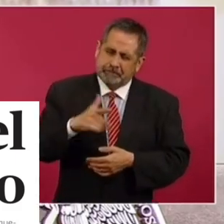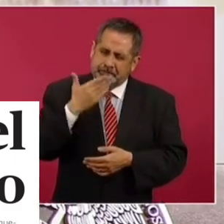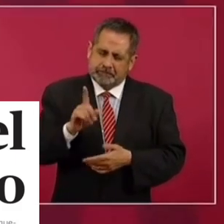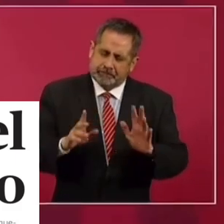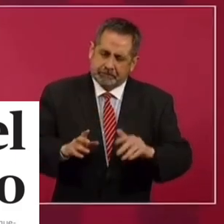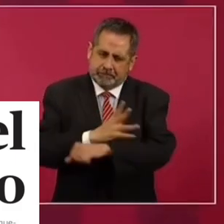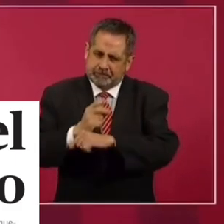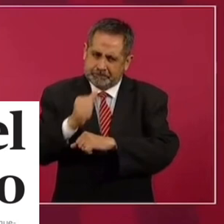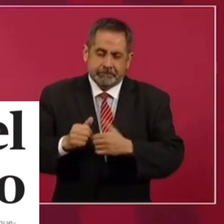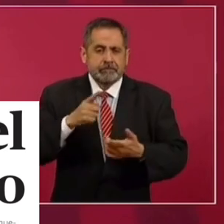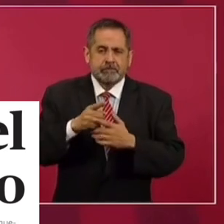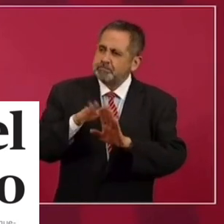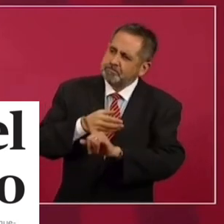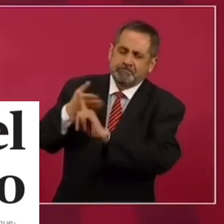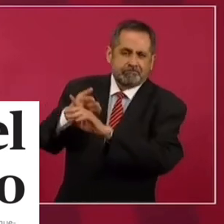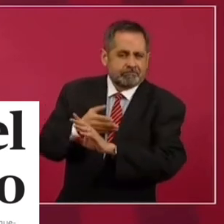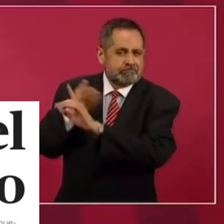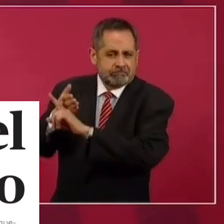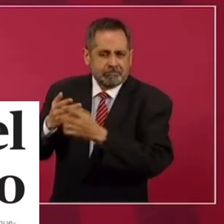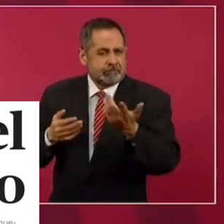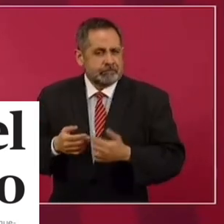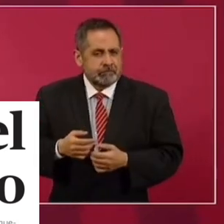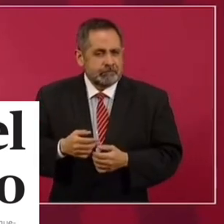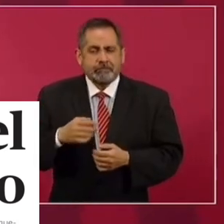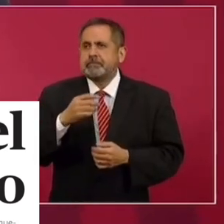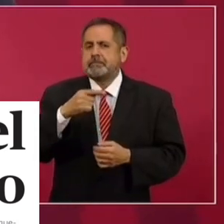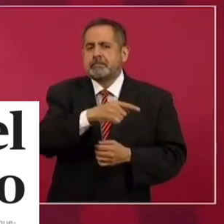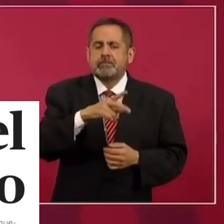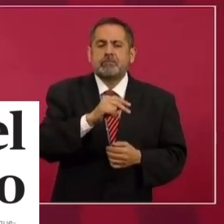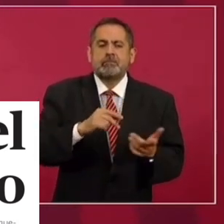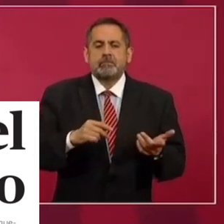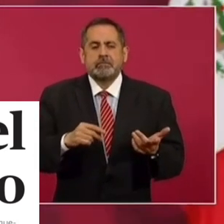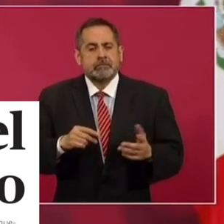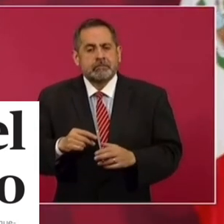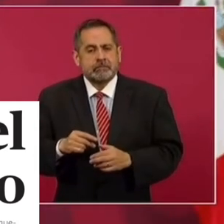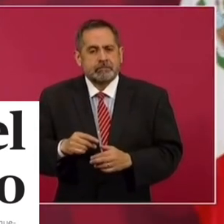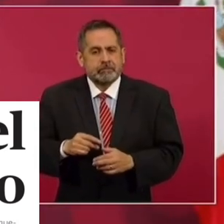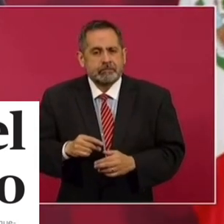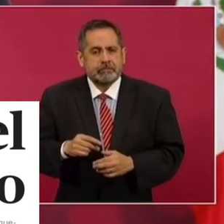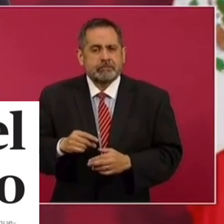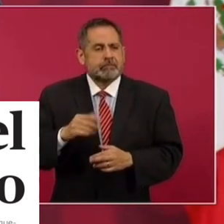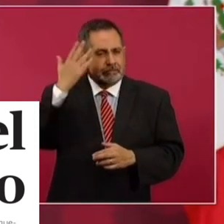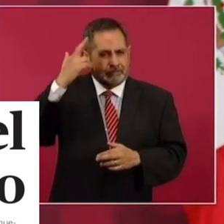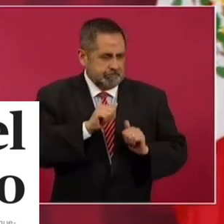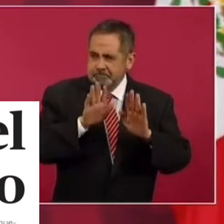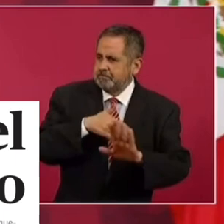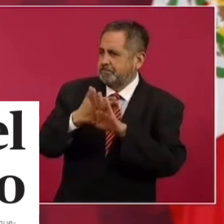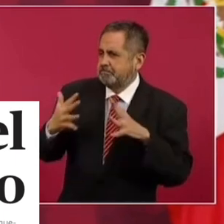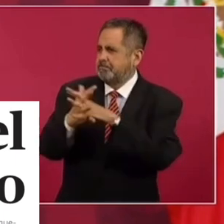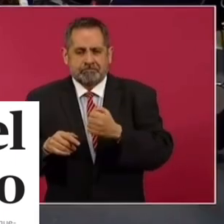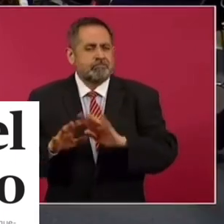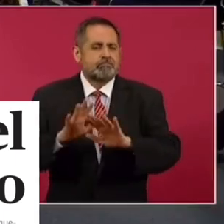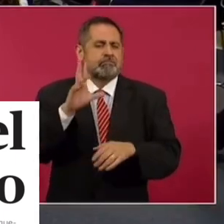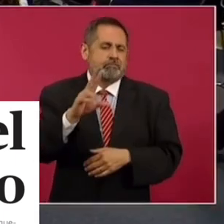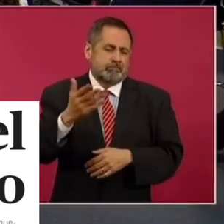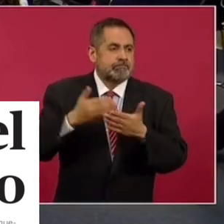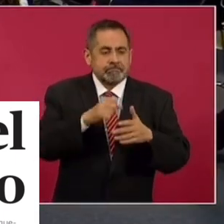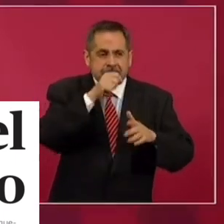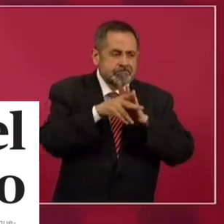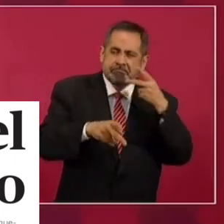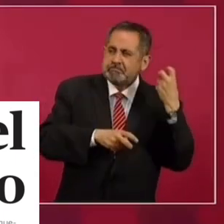Es una especie de golpismo. Ya no es el golpe de Estado tradicional,